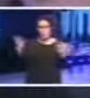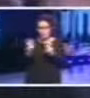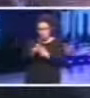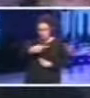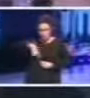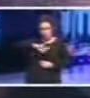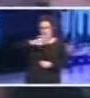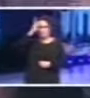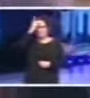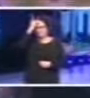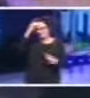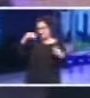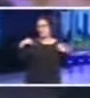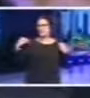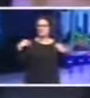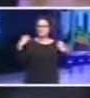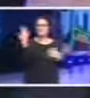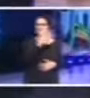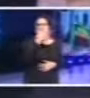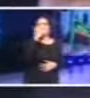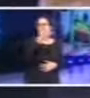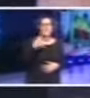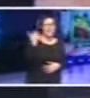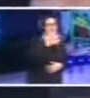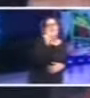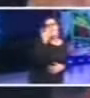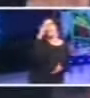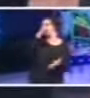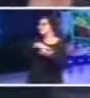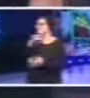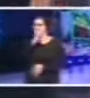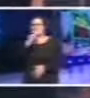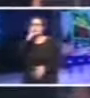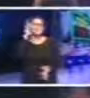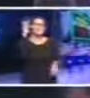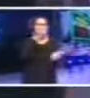el carnaval. Voy a reír, voy a